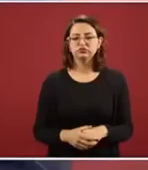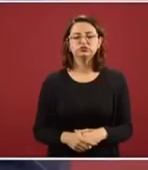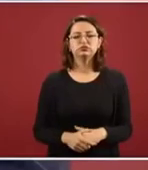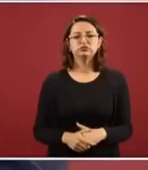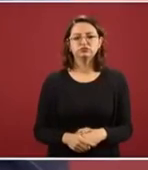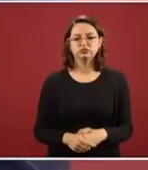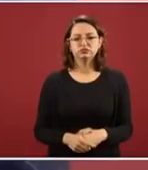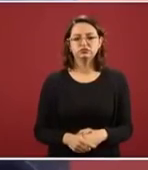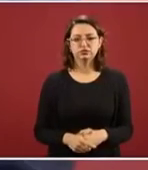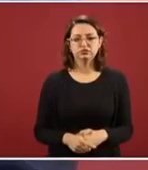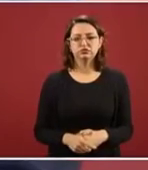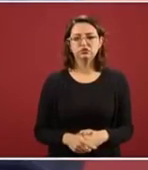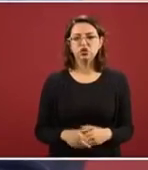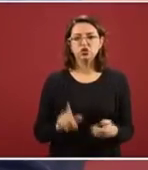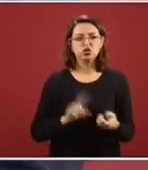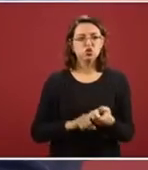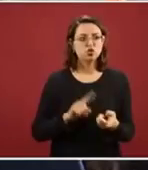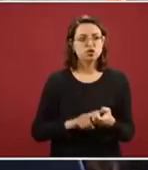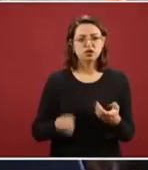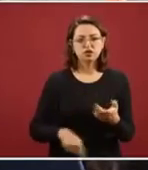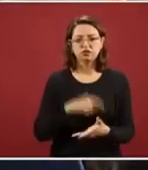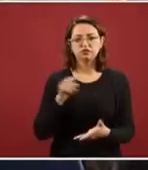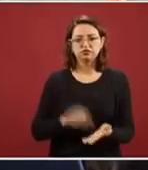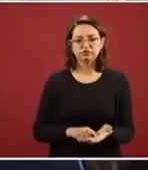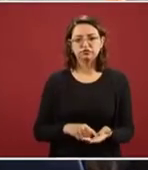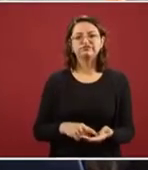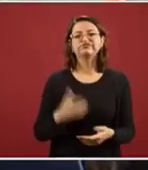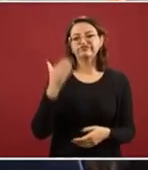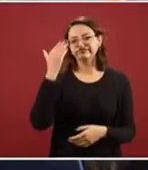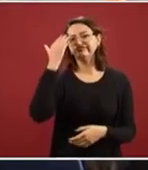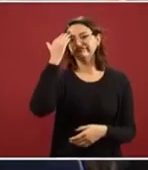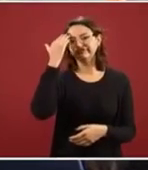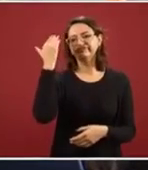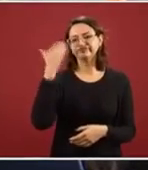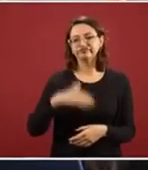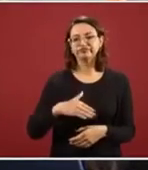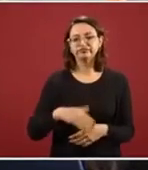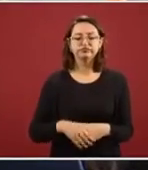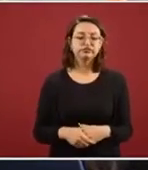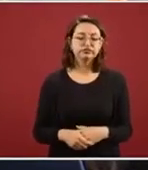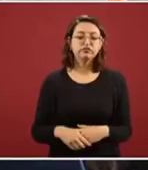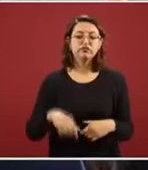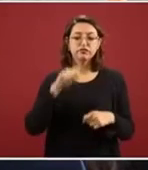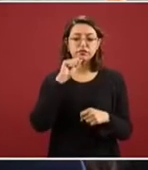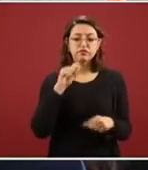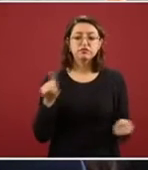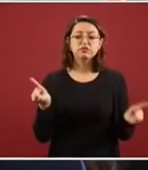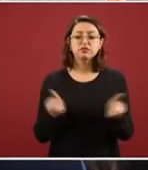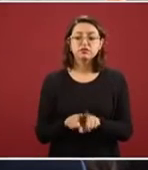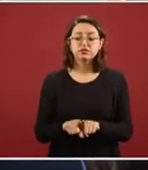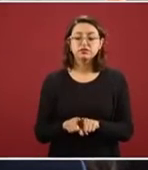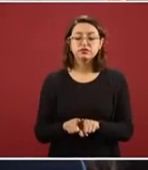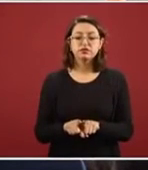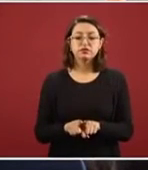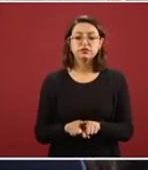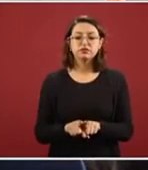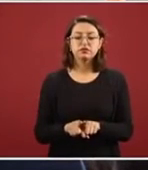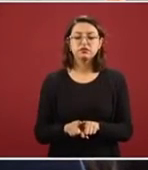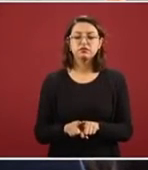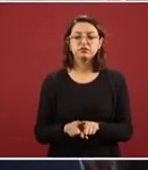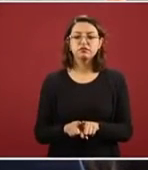Sabemos en dónde, ¿sí?, y también llevamos el